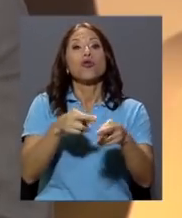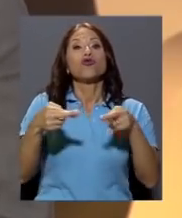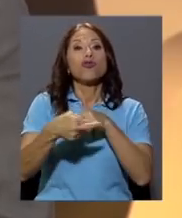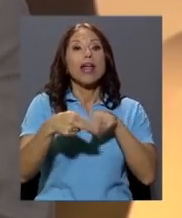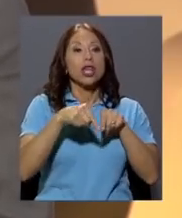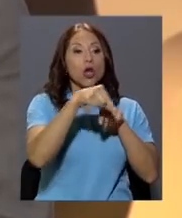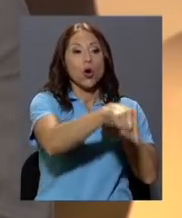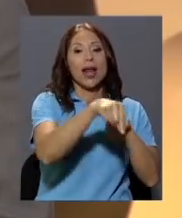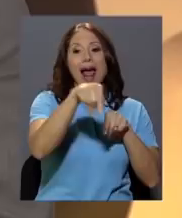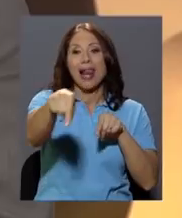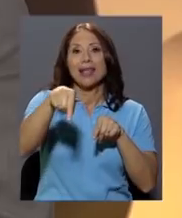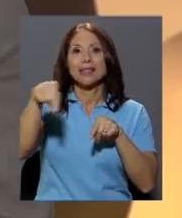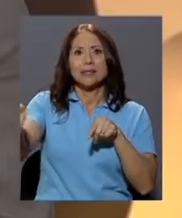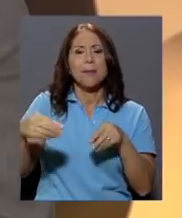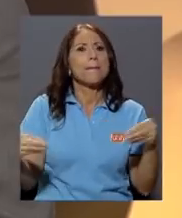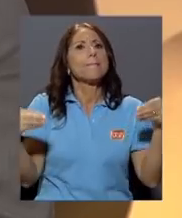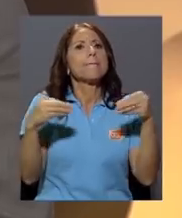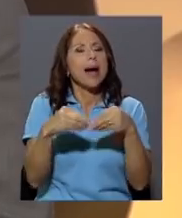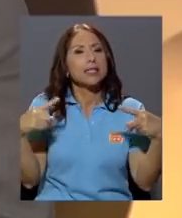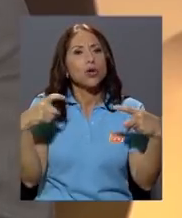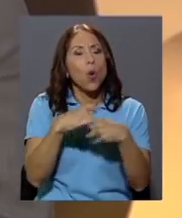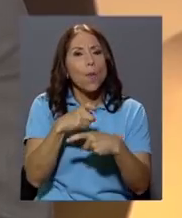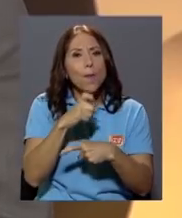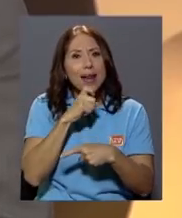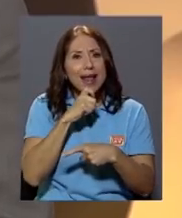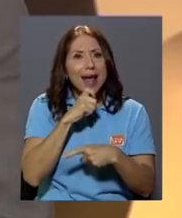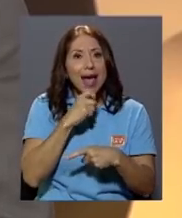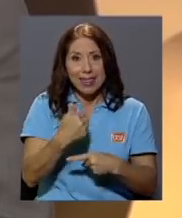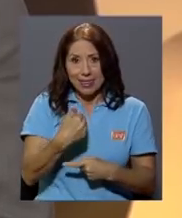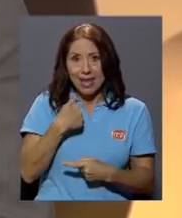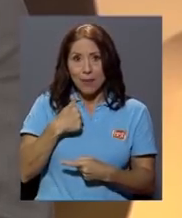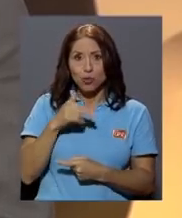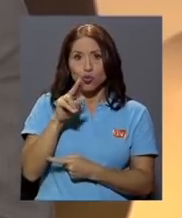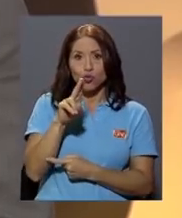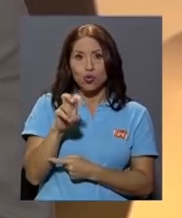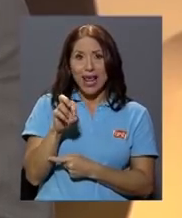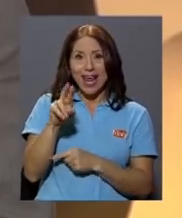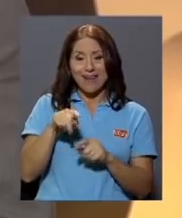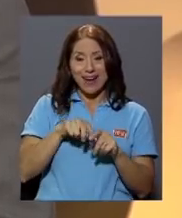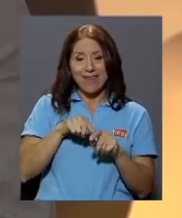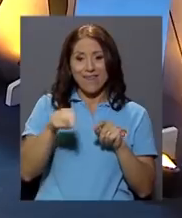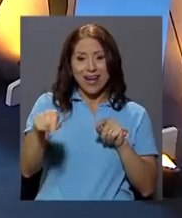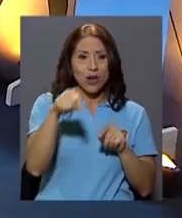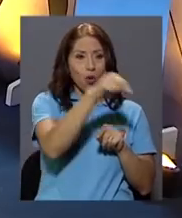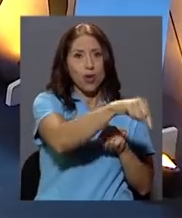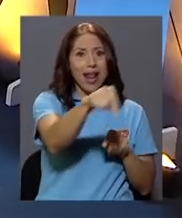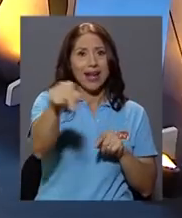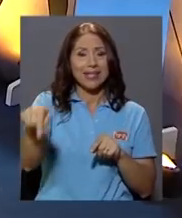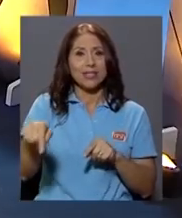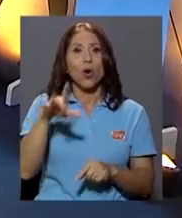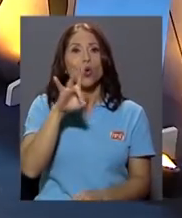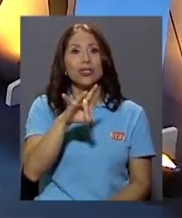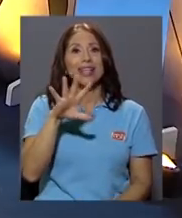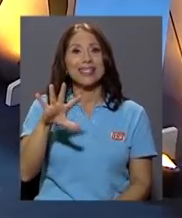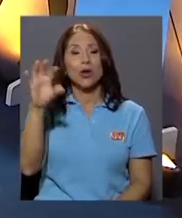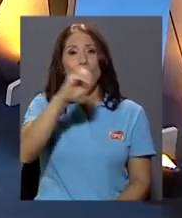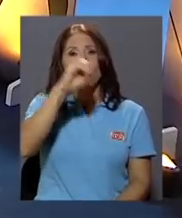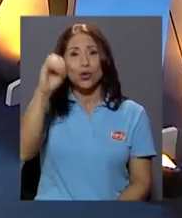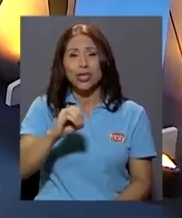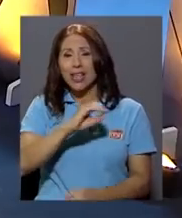es aún más compleja. Tenemos sedes regionales en las cuales el 85% de la población estudiantil es